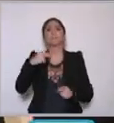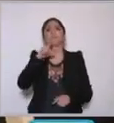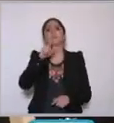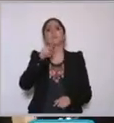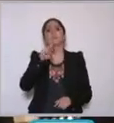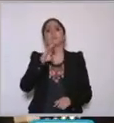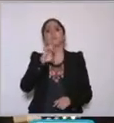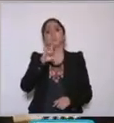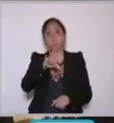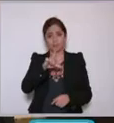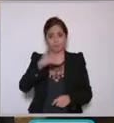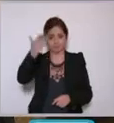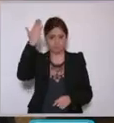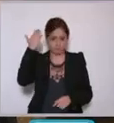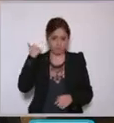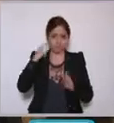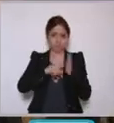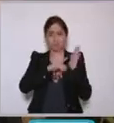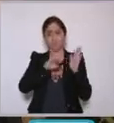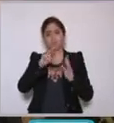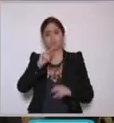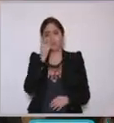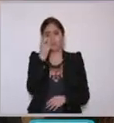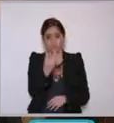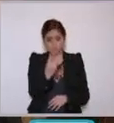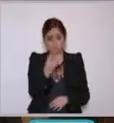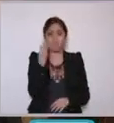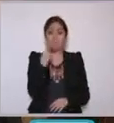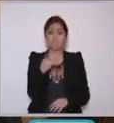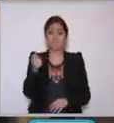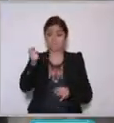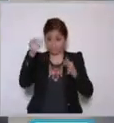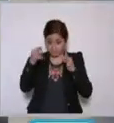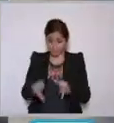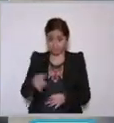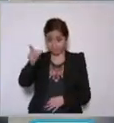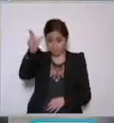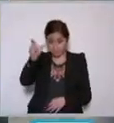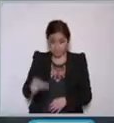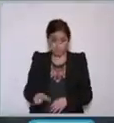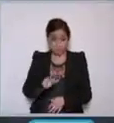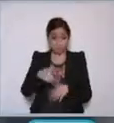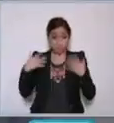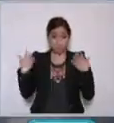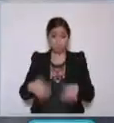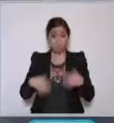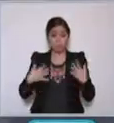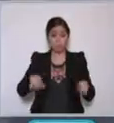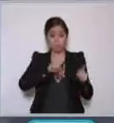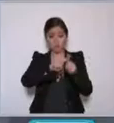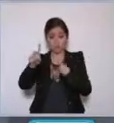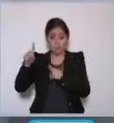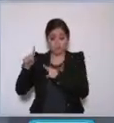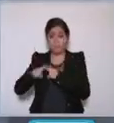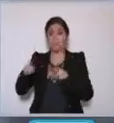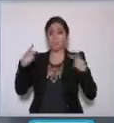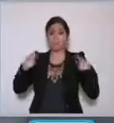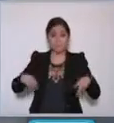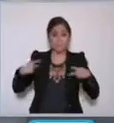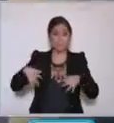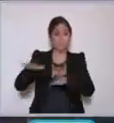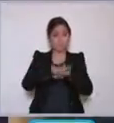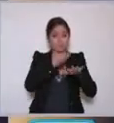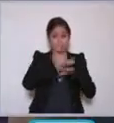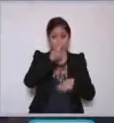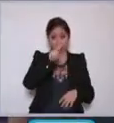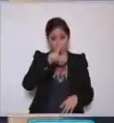que se formó en 1983. Se caracteriza primero que nada por tener una enorme cantidad de cambios de integrantes, ¿no? Pero entre